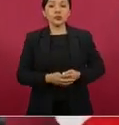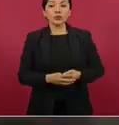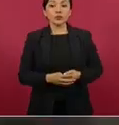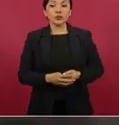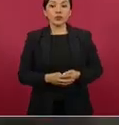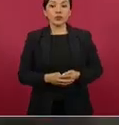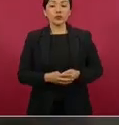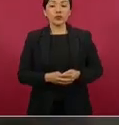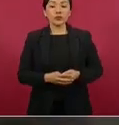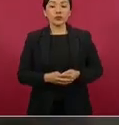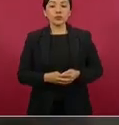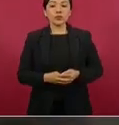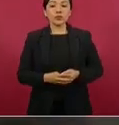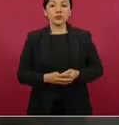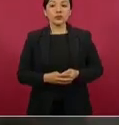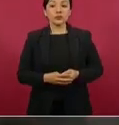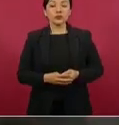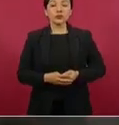¿Y